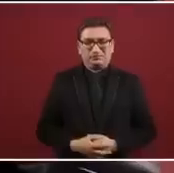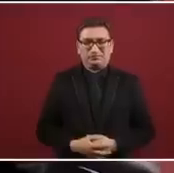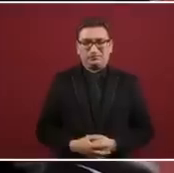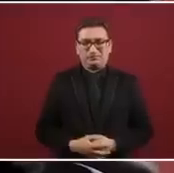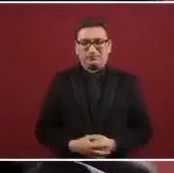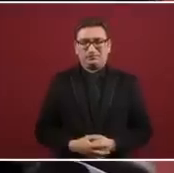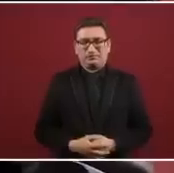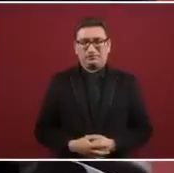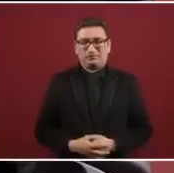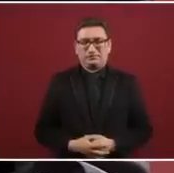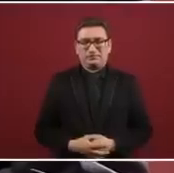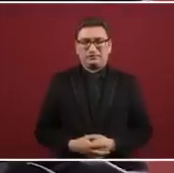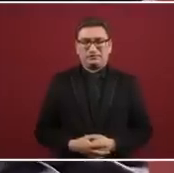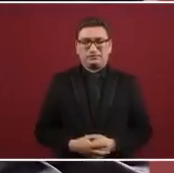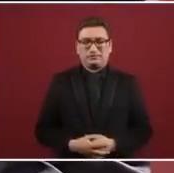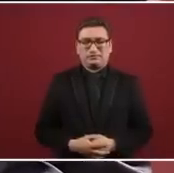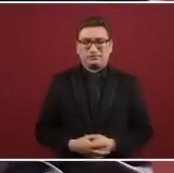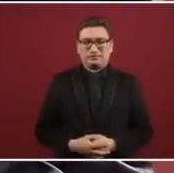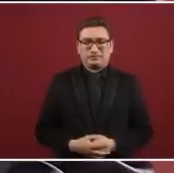No